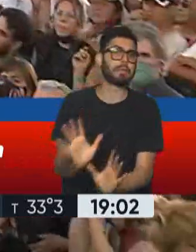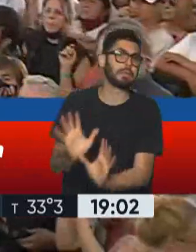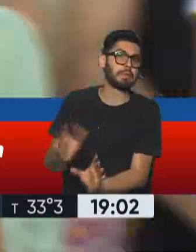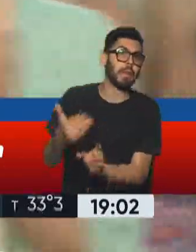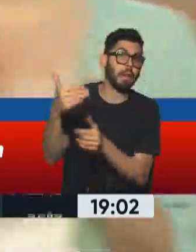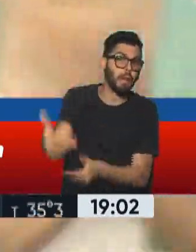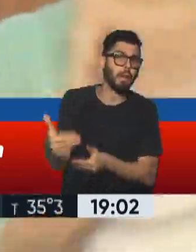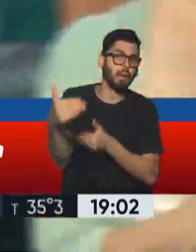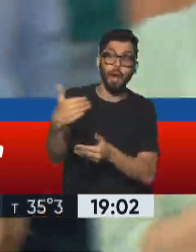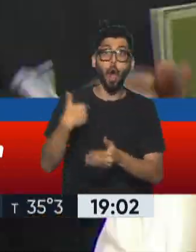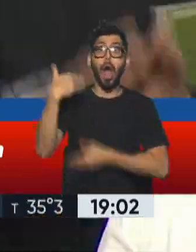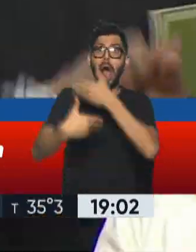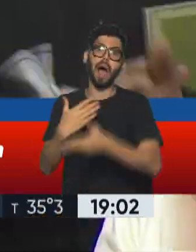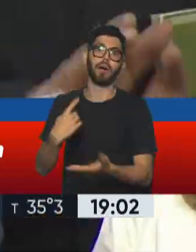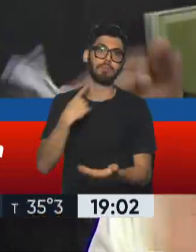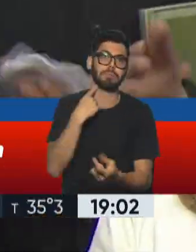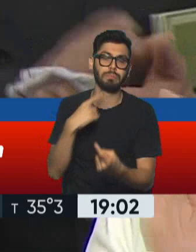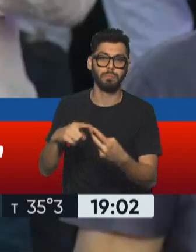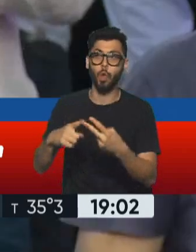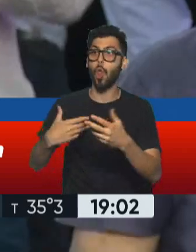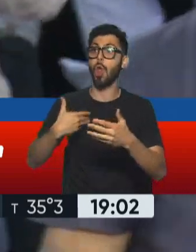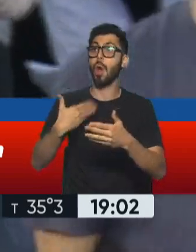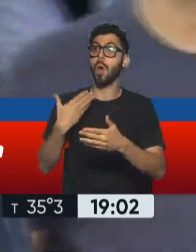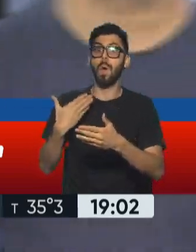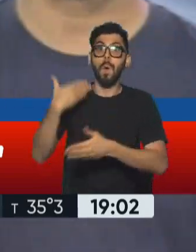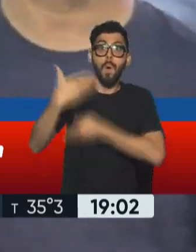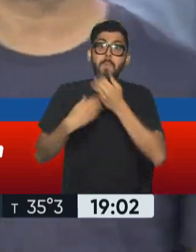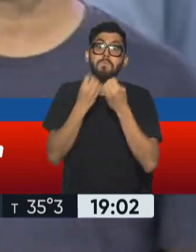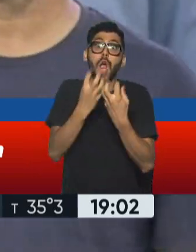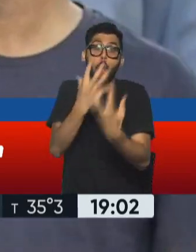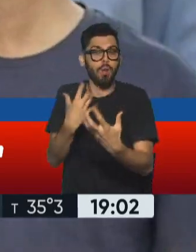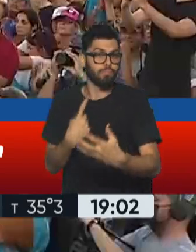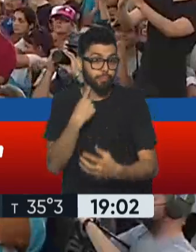condiciona nuestro crecimiento, que condiciona nuestro desarrollo.